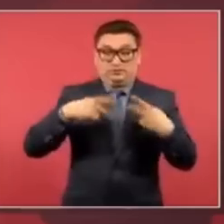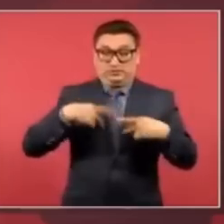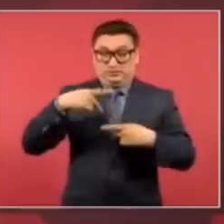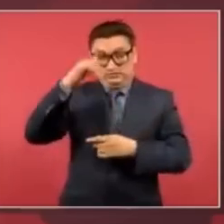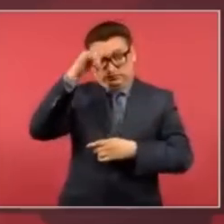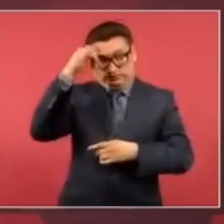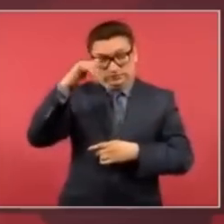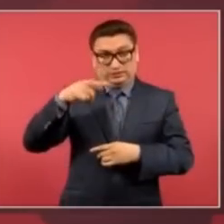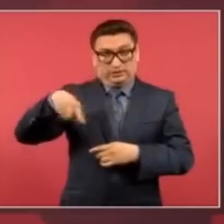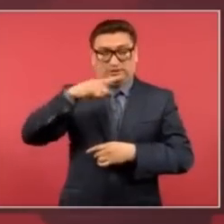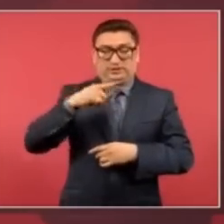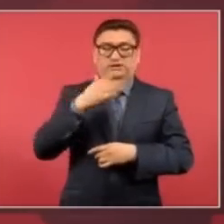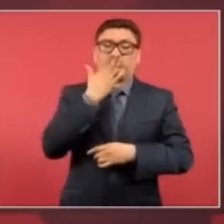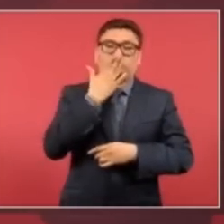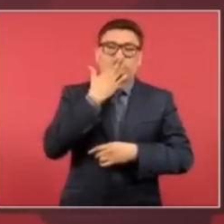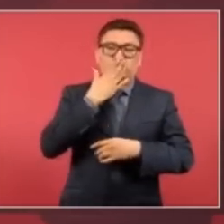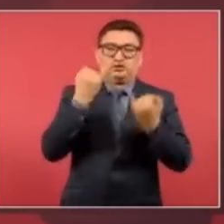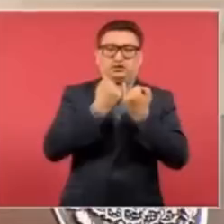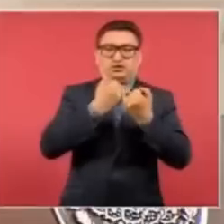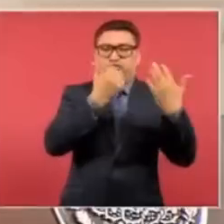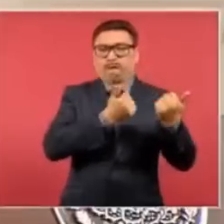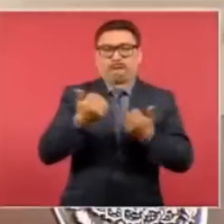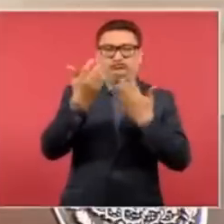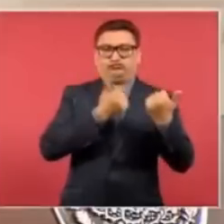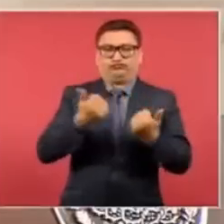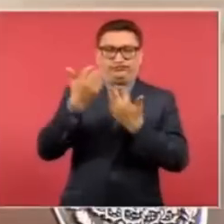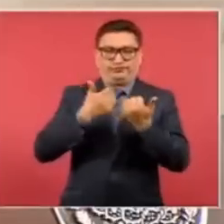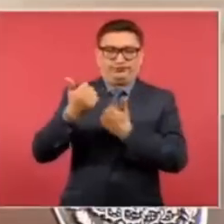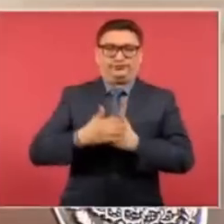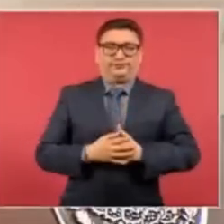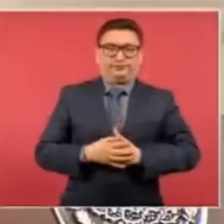que desde Sonora eran deportados